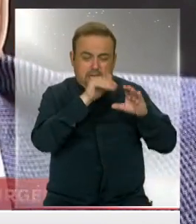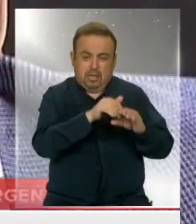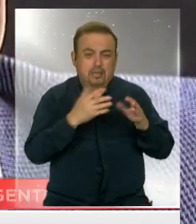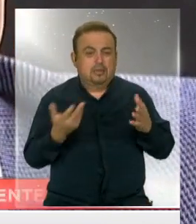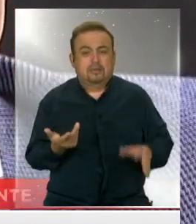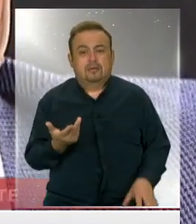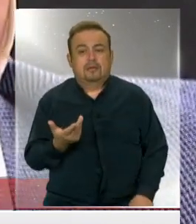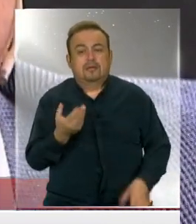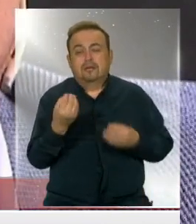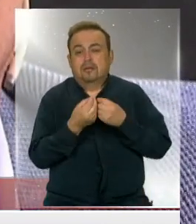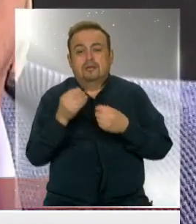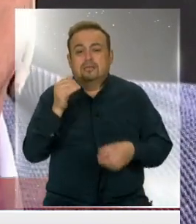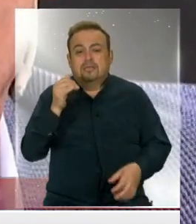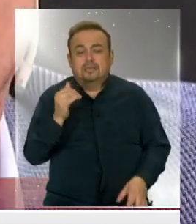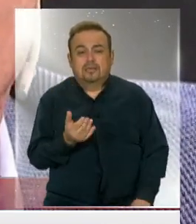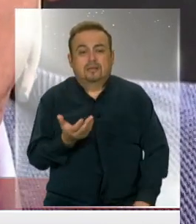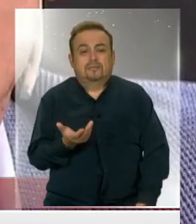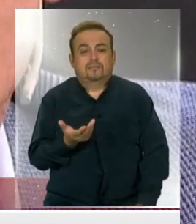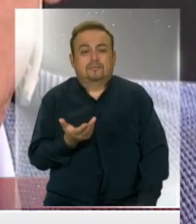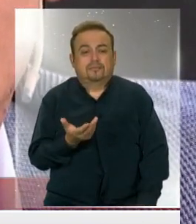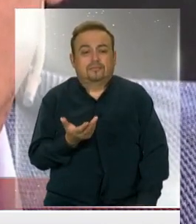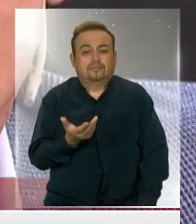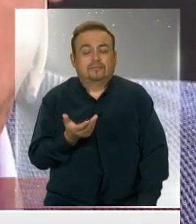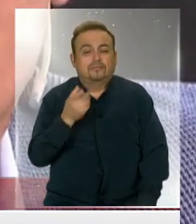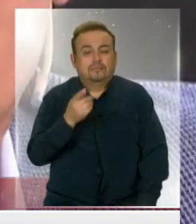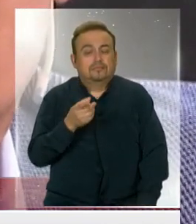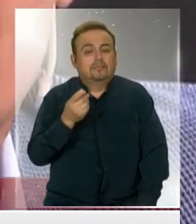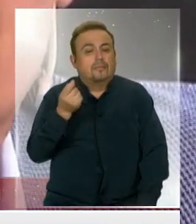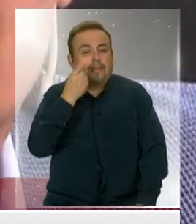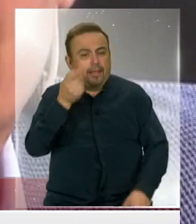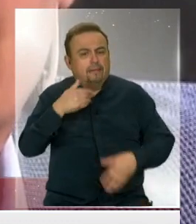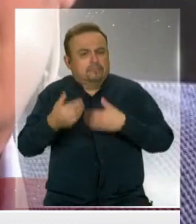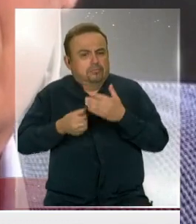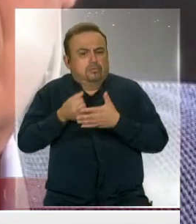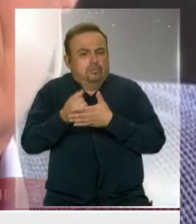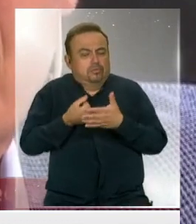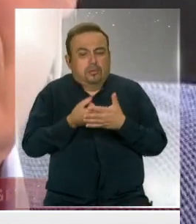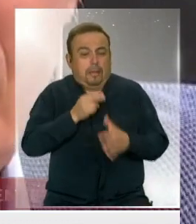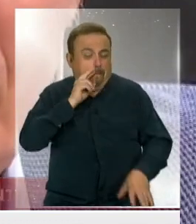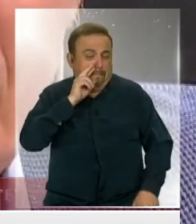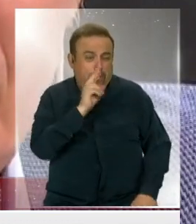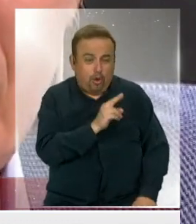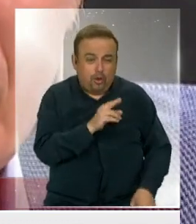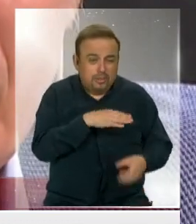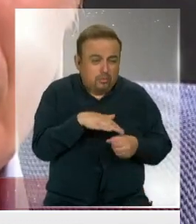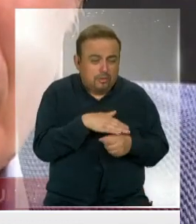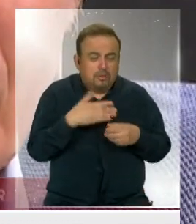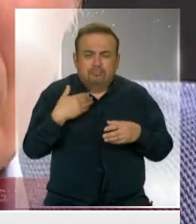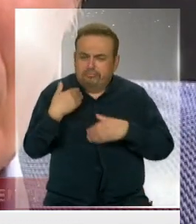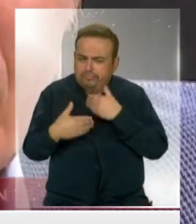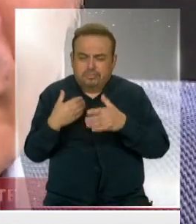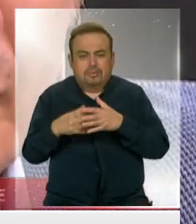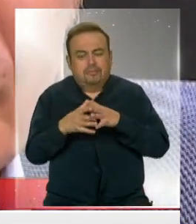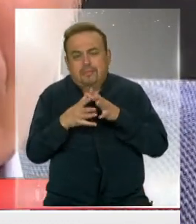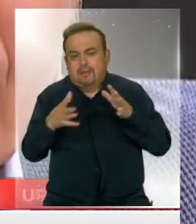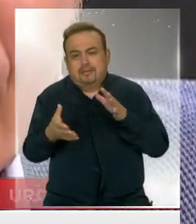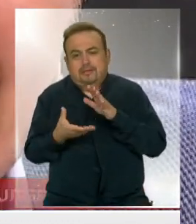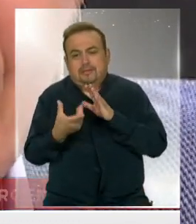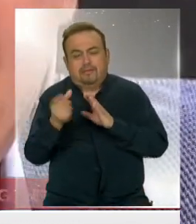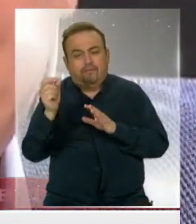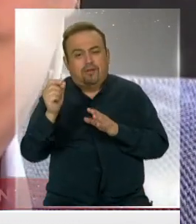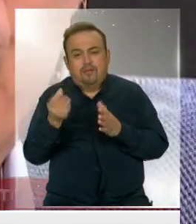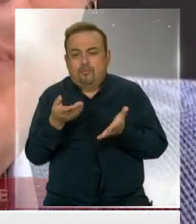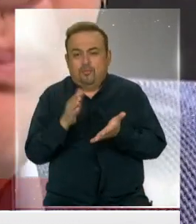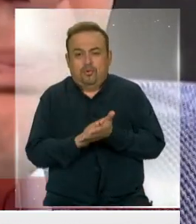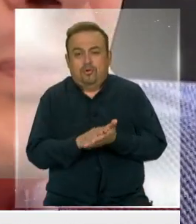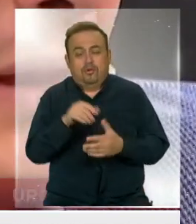Maradona que siempre supo salir adelante en las peores situaciones. El más grande se fue.